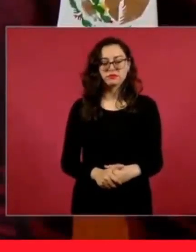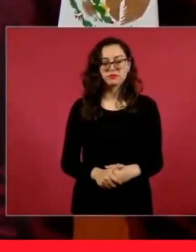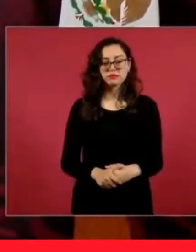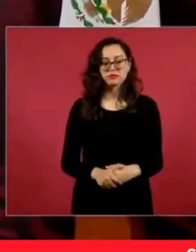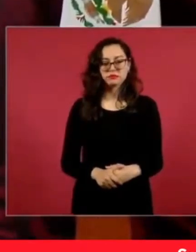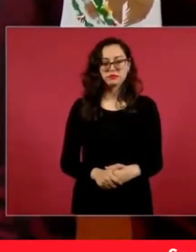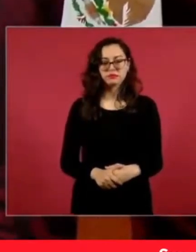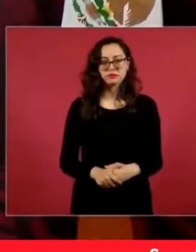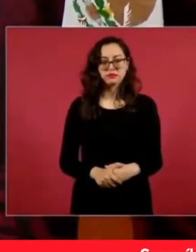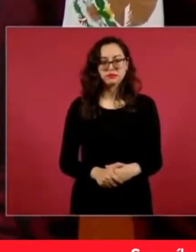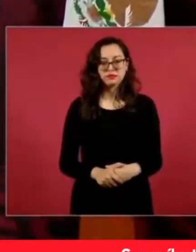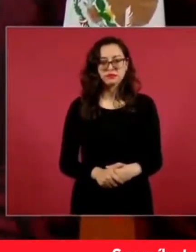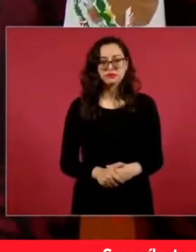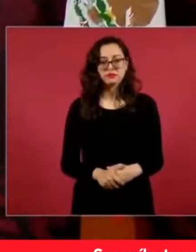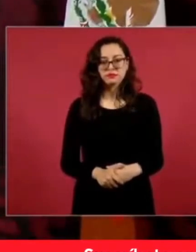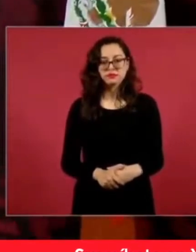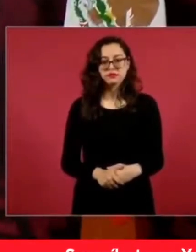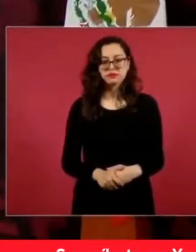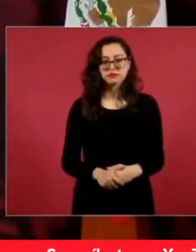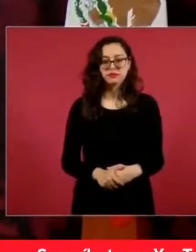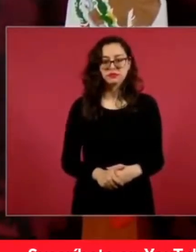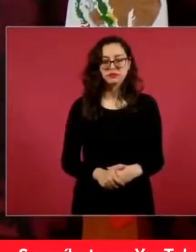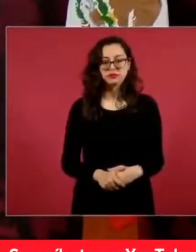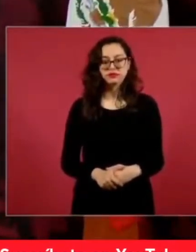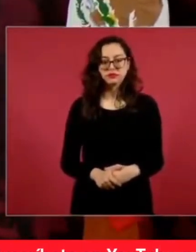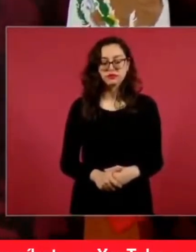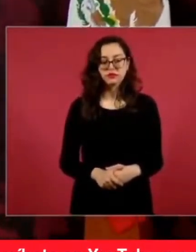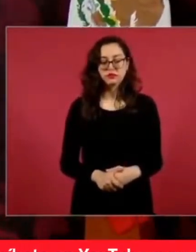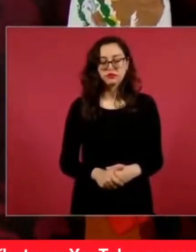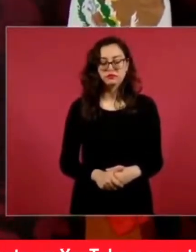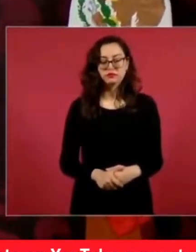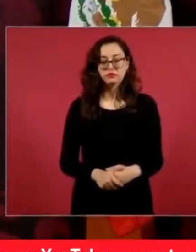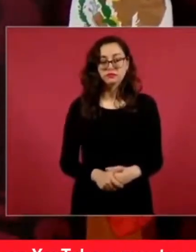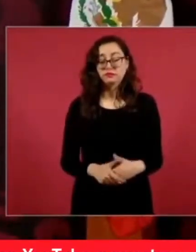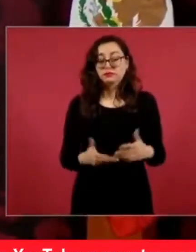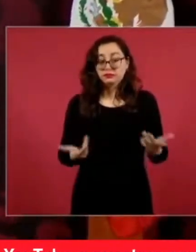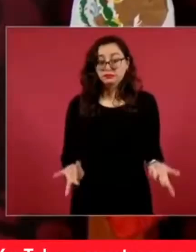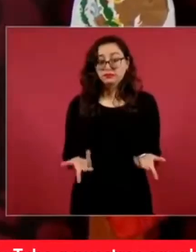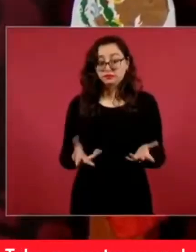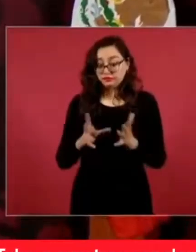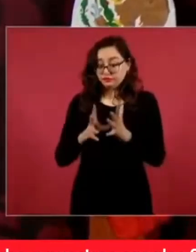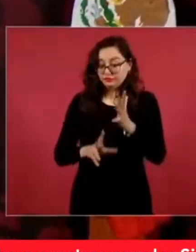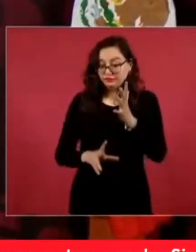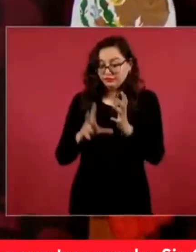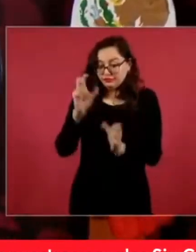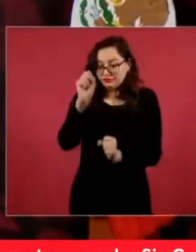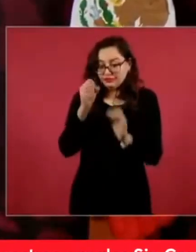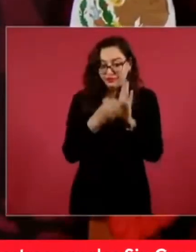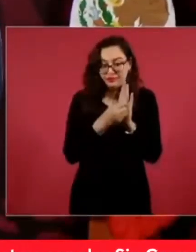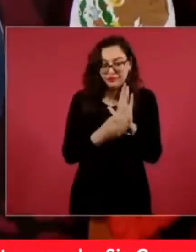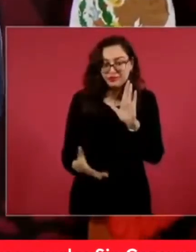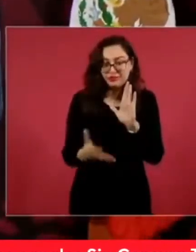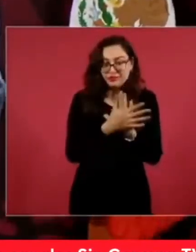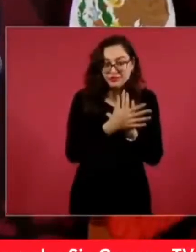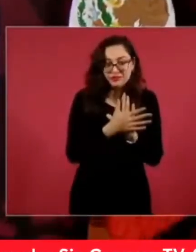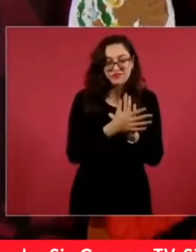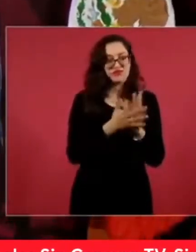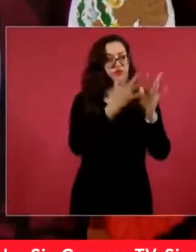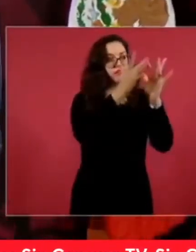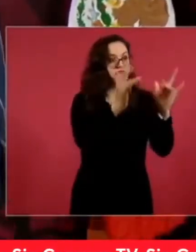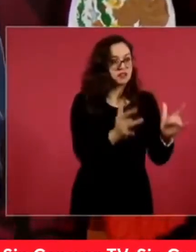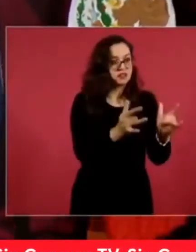Y así se estableció en las constituciones, en la francesa,